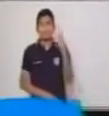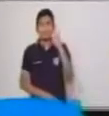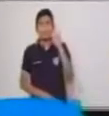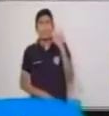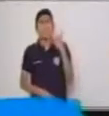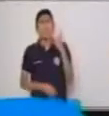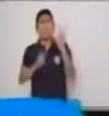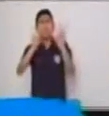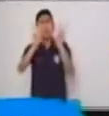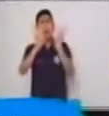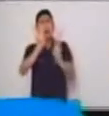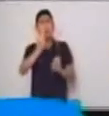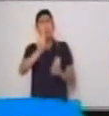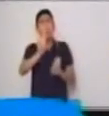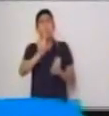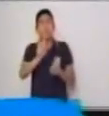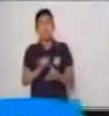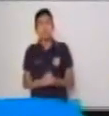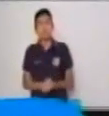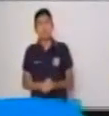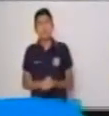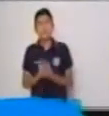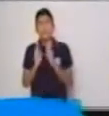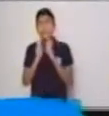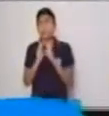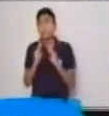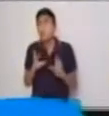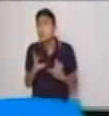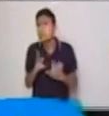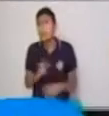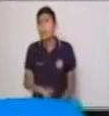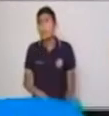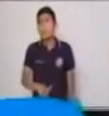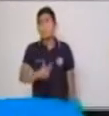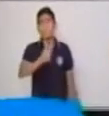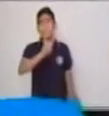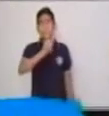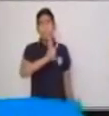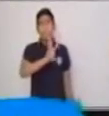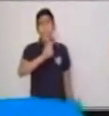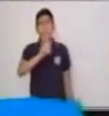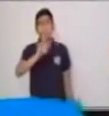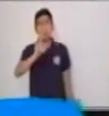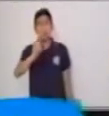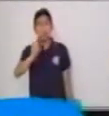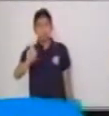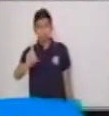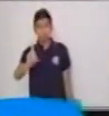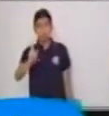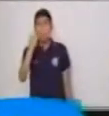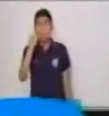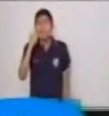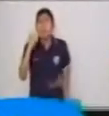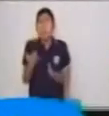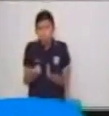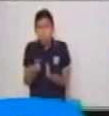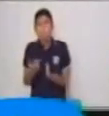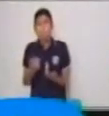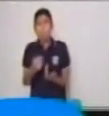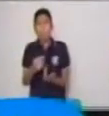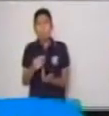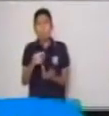2. Y la respuesta sería 21. Vean cómo quedó de forma